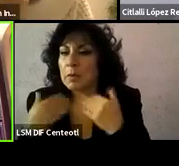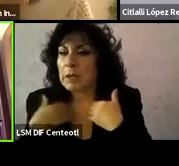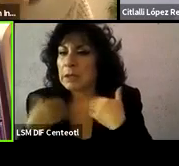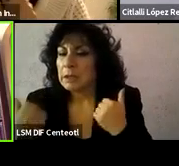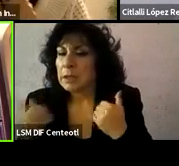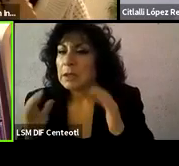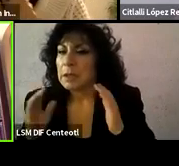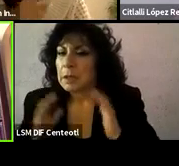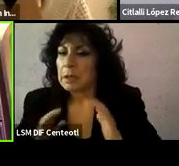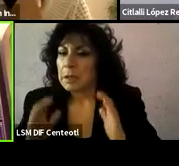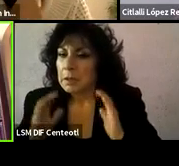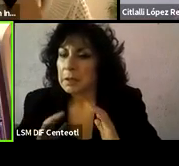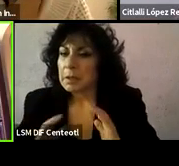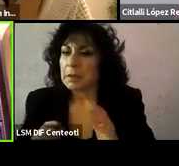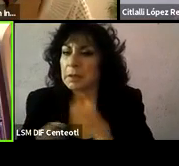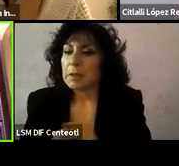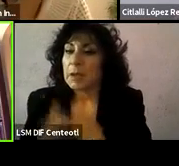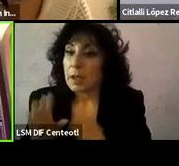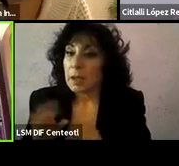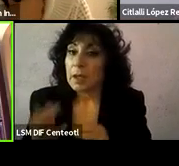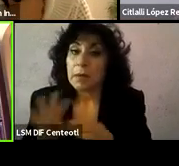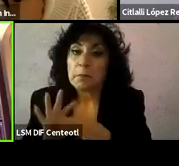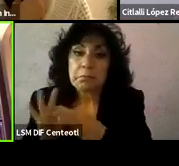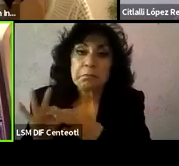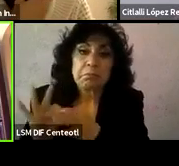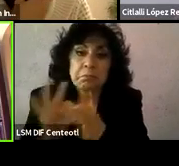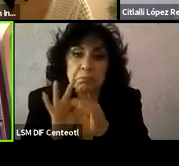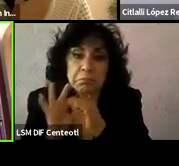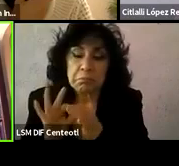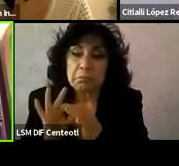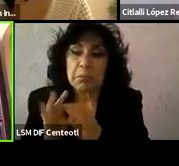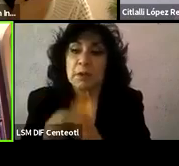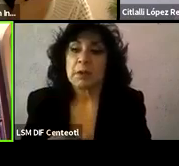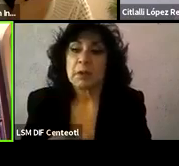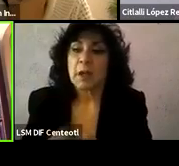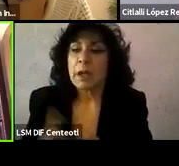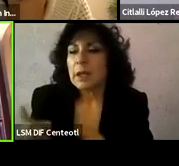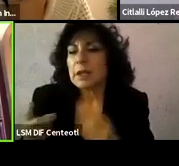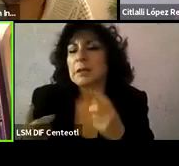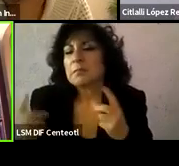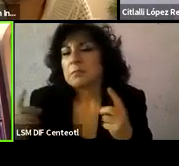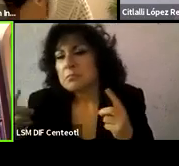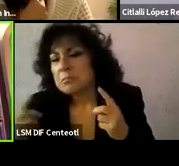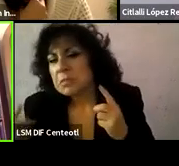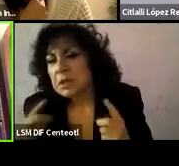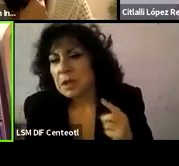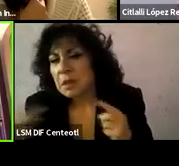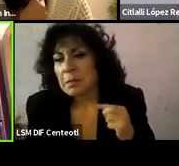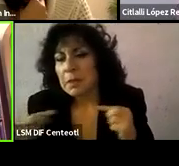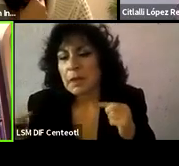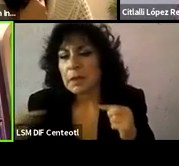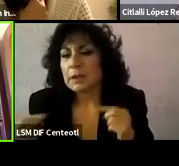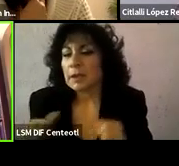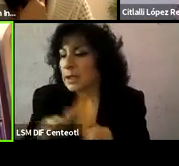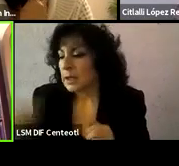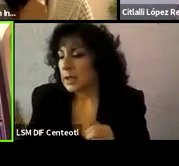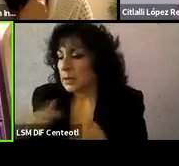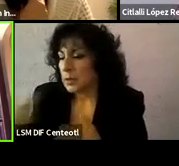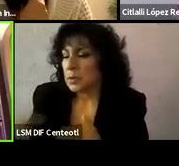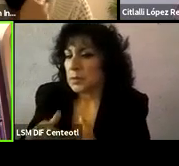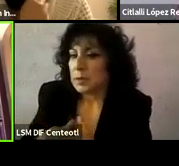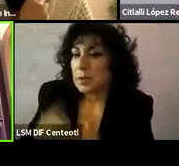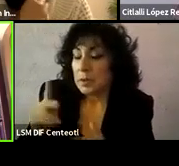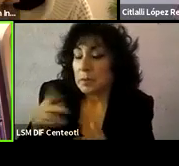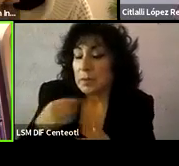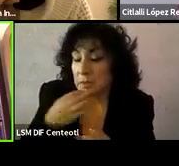el sentido de la reconciliación, pero este es un debate que tendríamos que dar en otro lado, pero lo que quiero decir es cómo nos asumimos, ¿no?